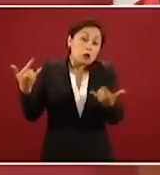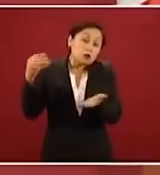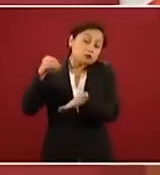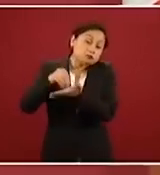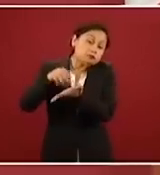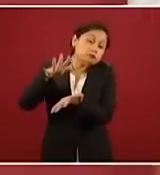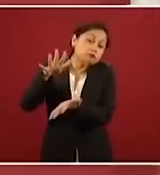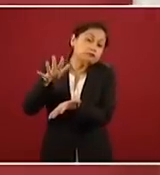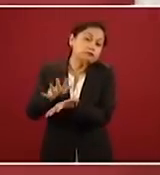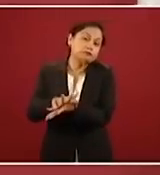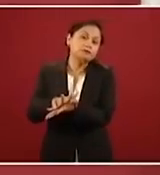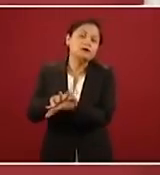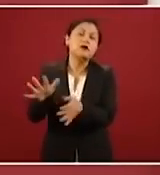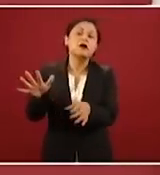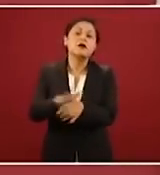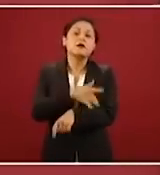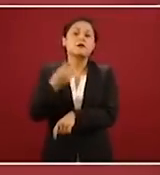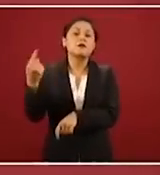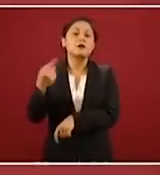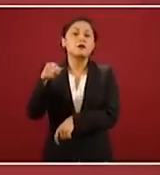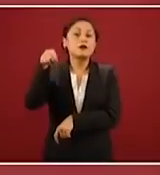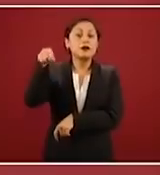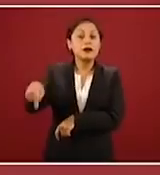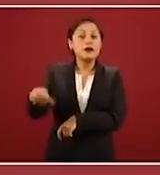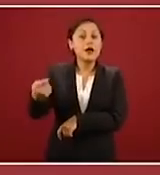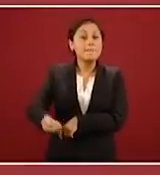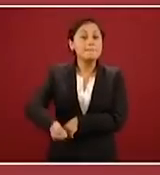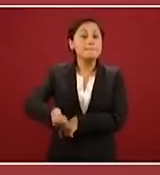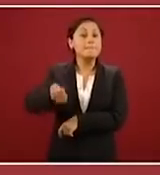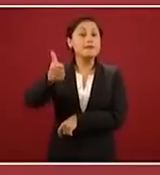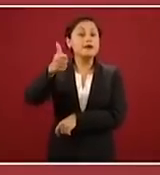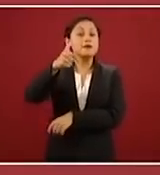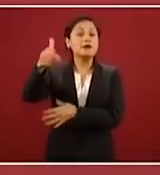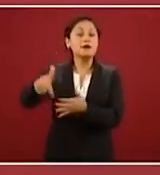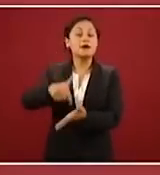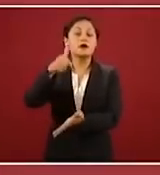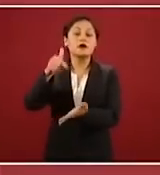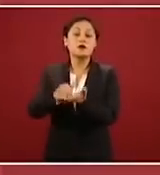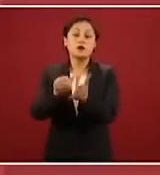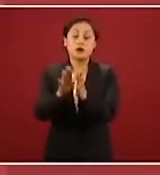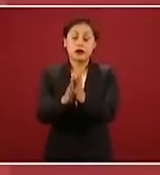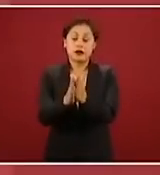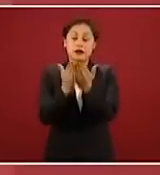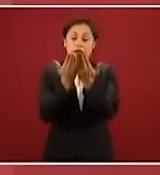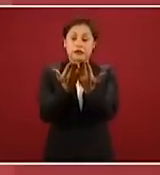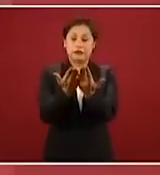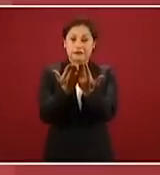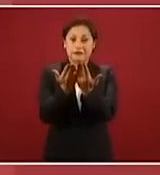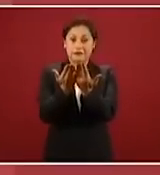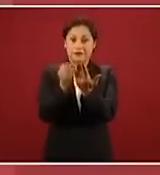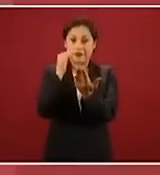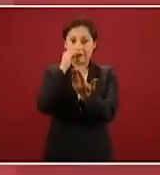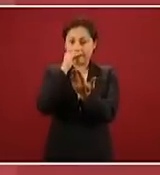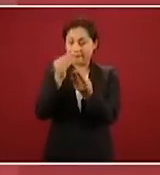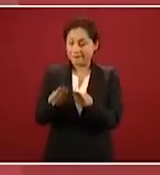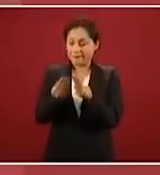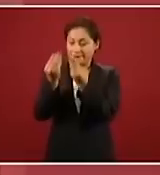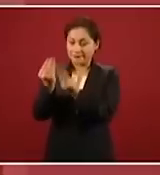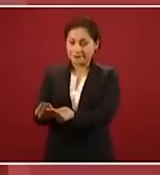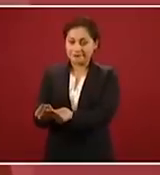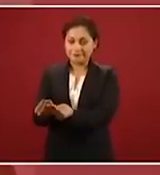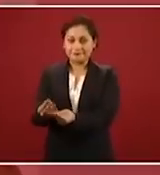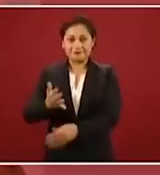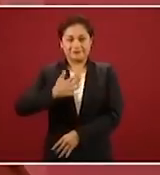los libros de texto es la historia de México. Mi